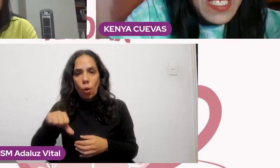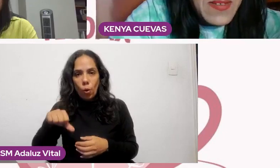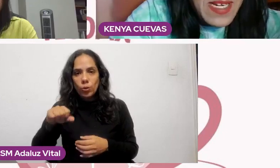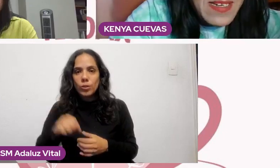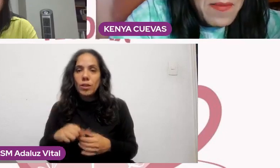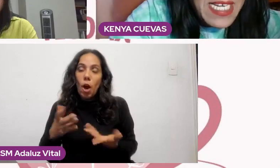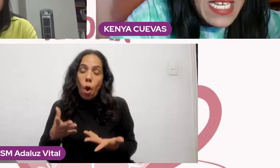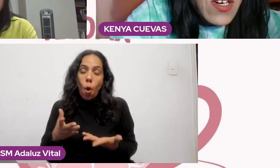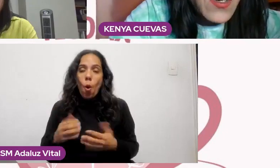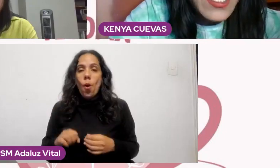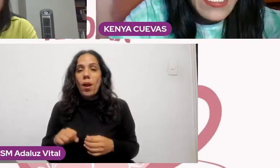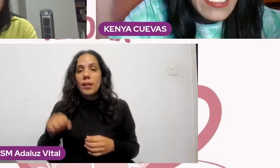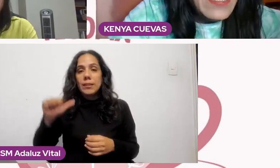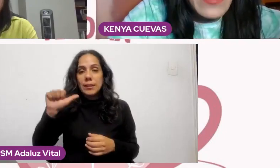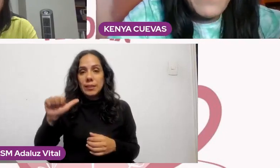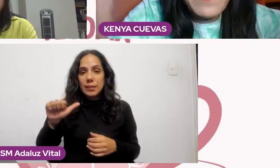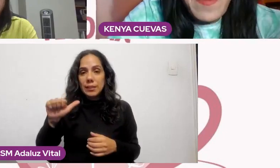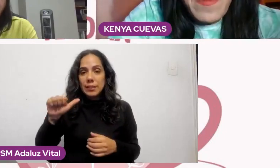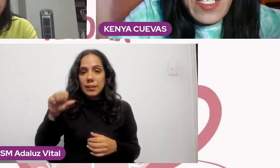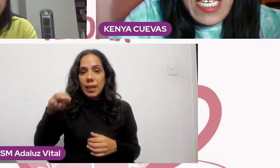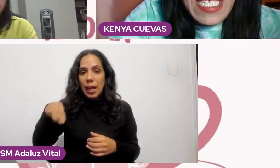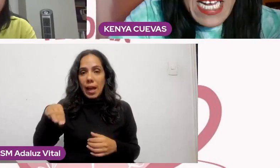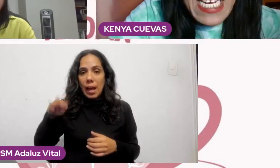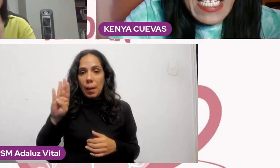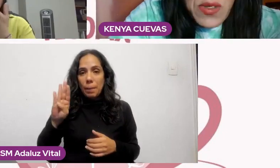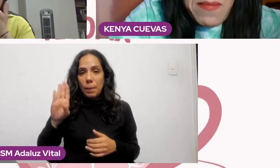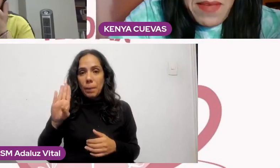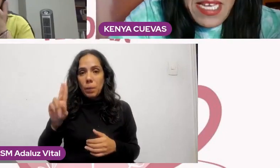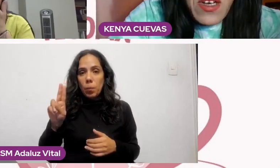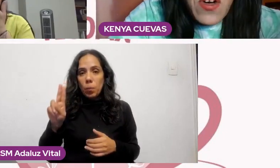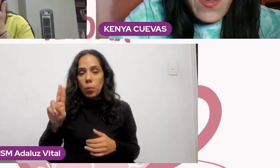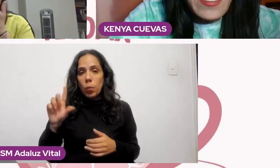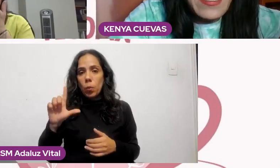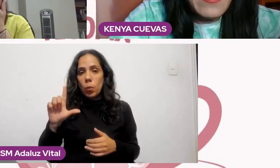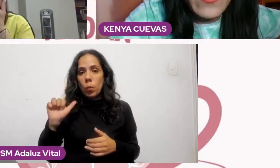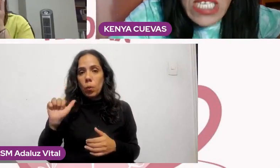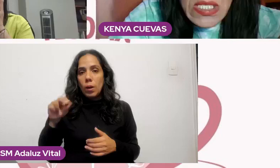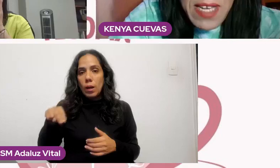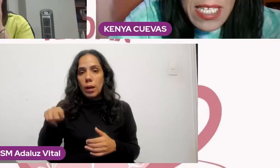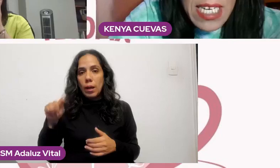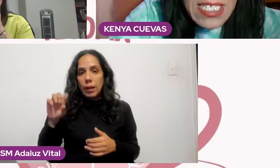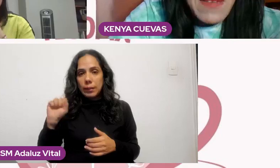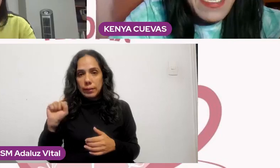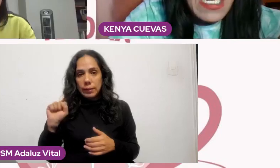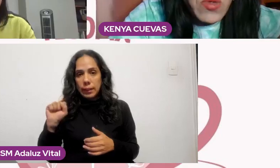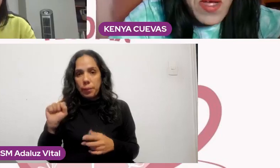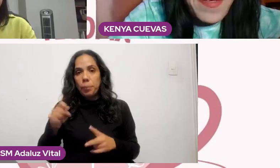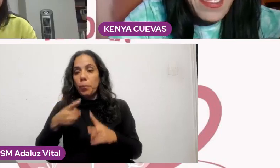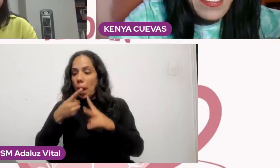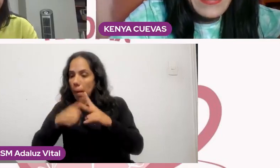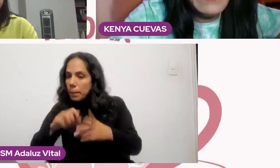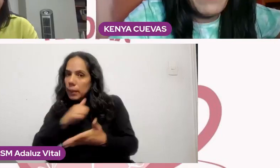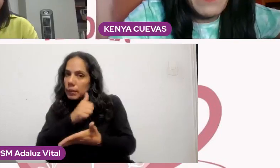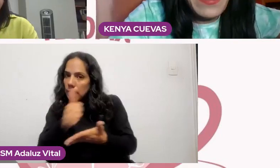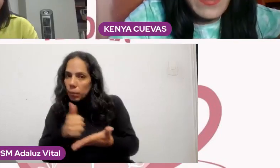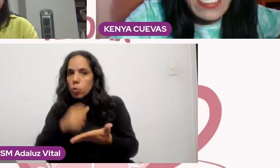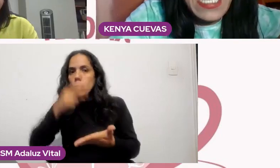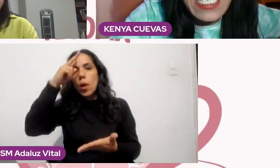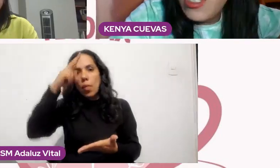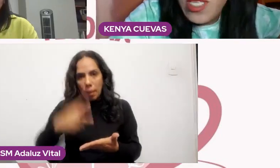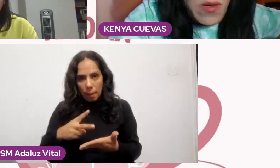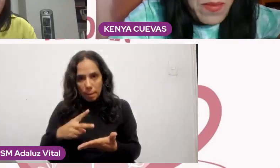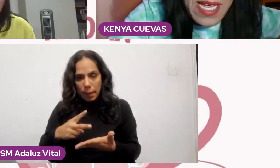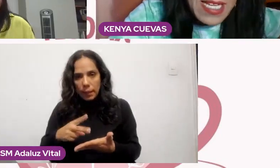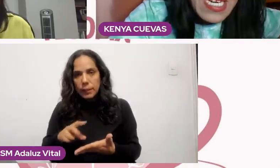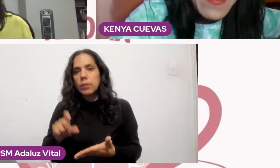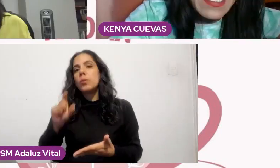es un festival en México y bueno, vamos a iniciar en la Ciudad de México con 3 fechas, el 29, el 1 y el